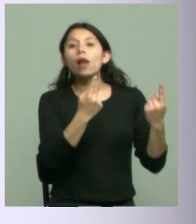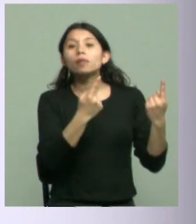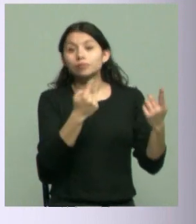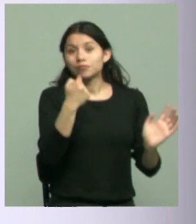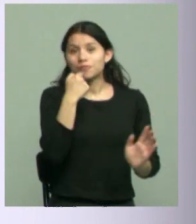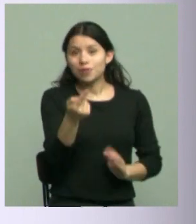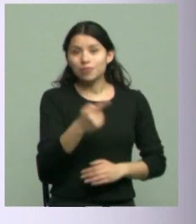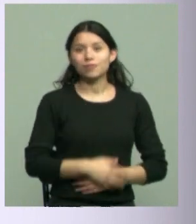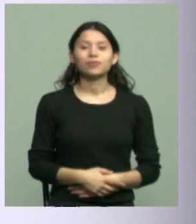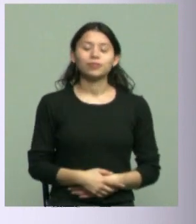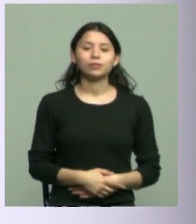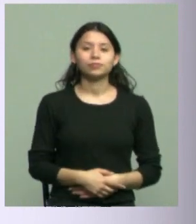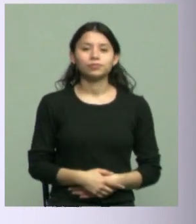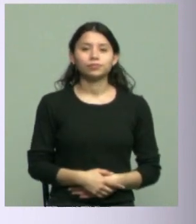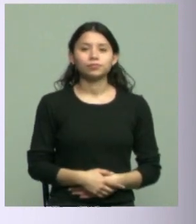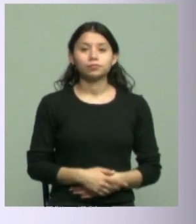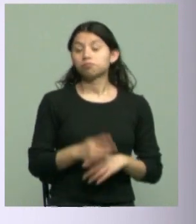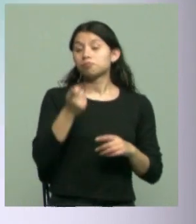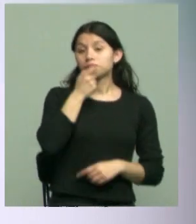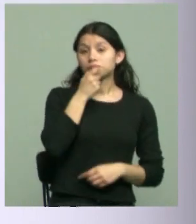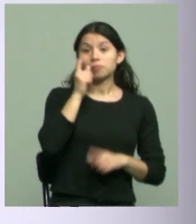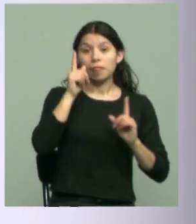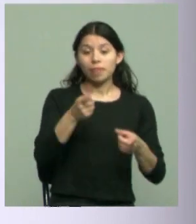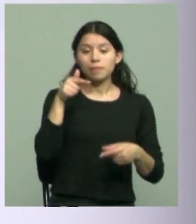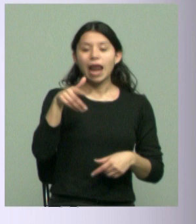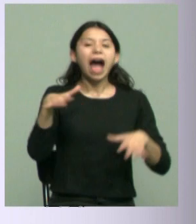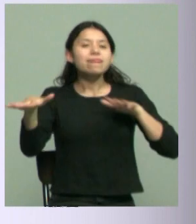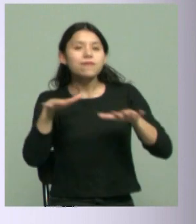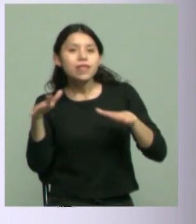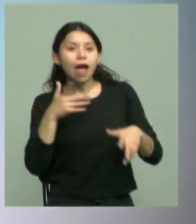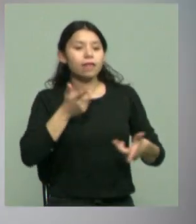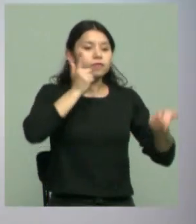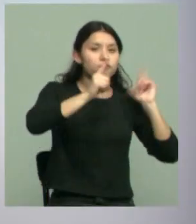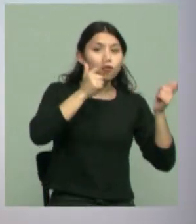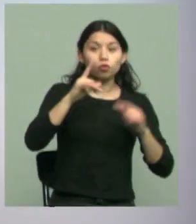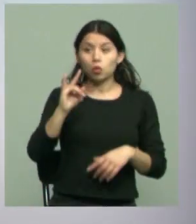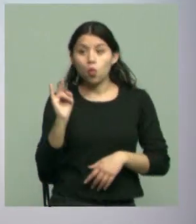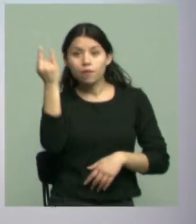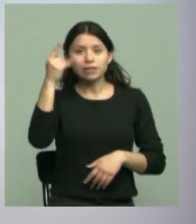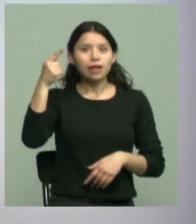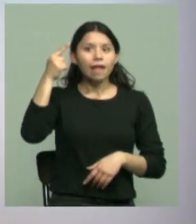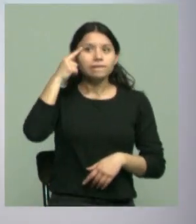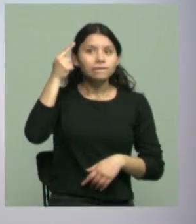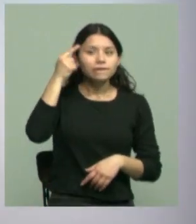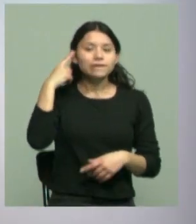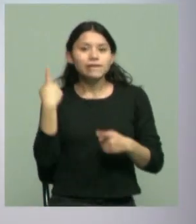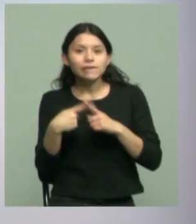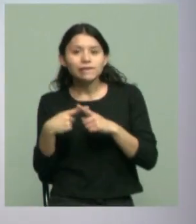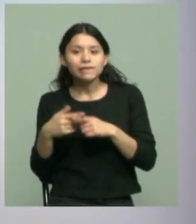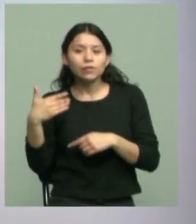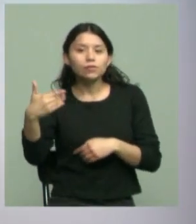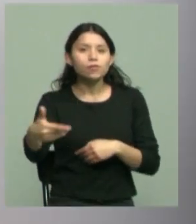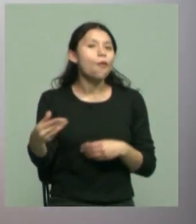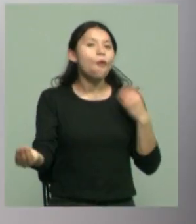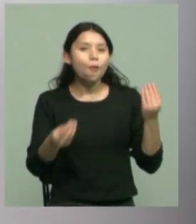recreativas, los consumos culturales que realizás y las expectativas que tenés acerca de la universidad. Completar el formulario te lleva menos de 10